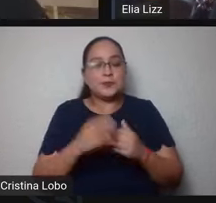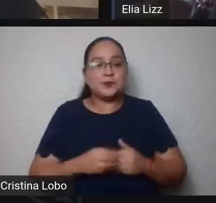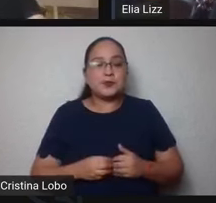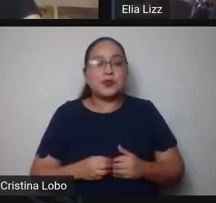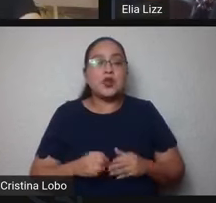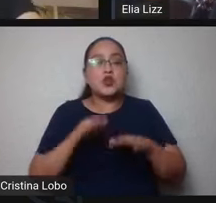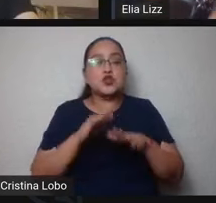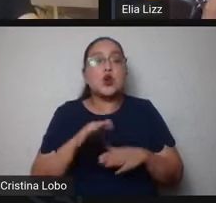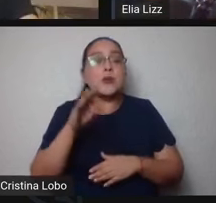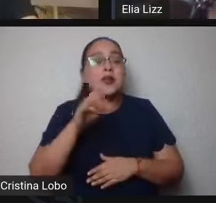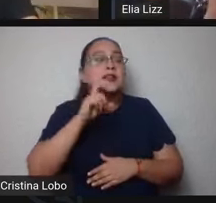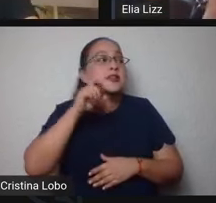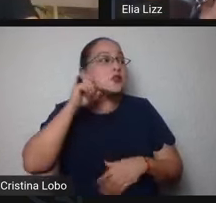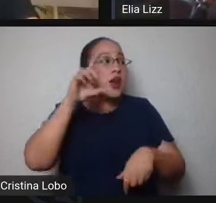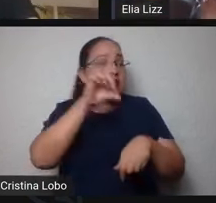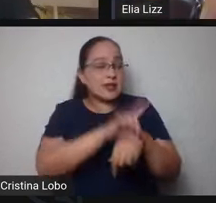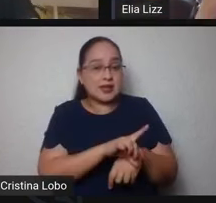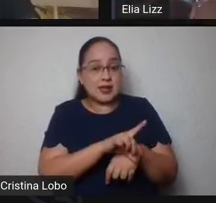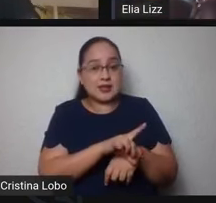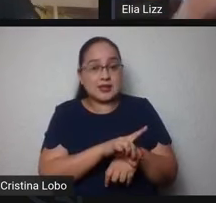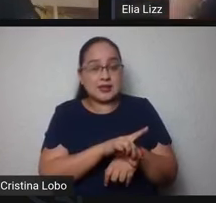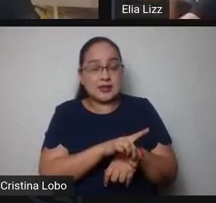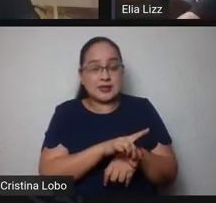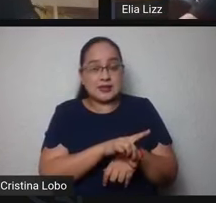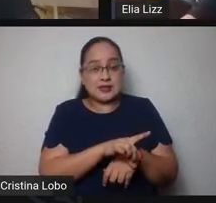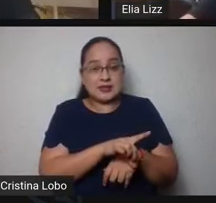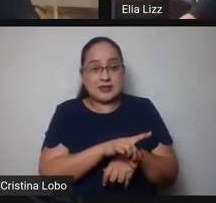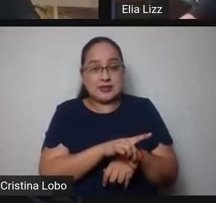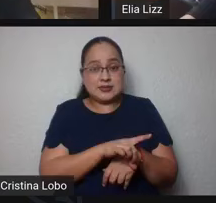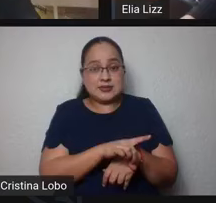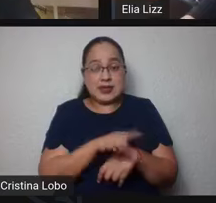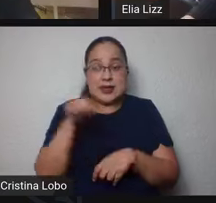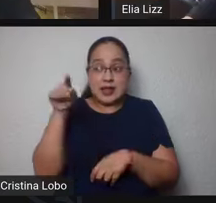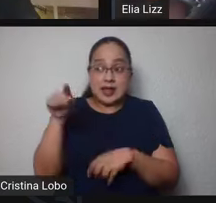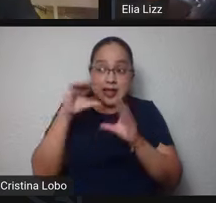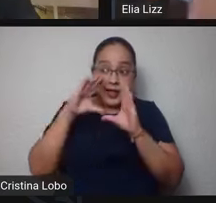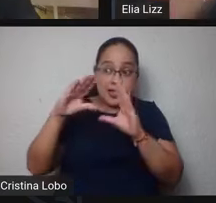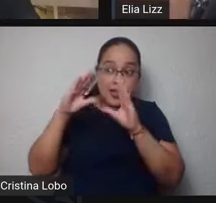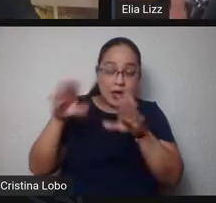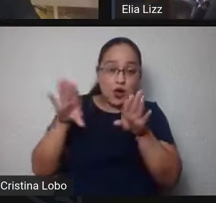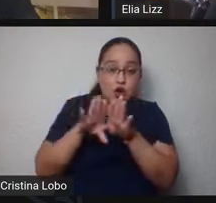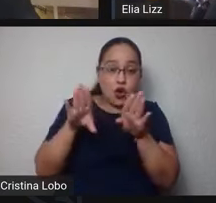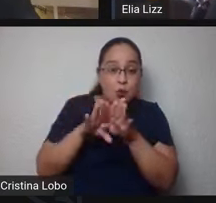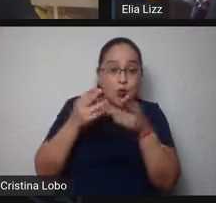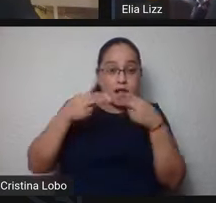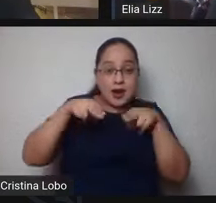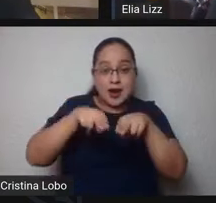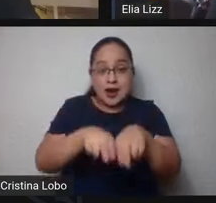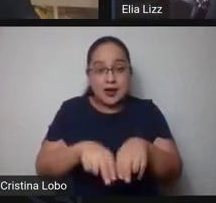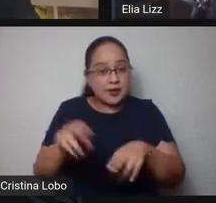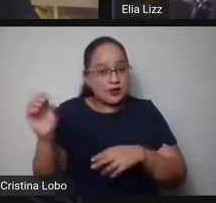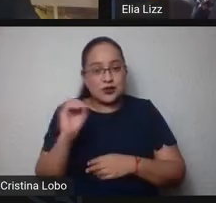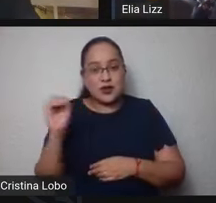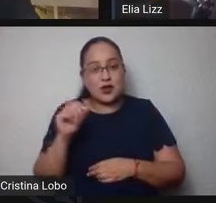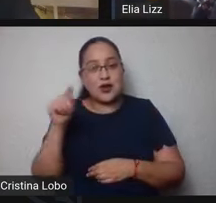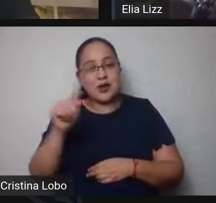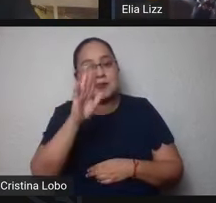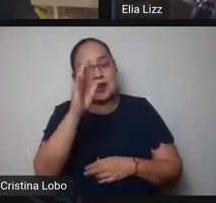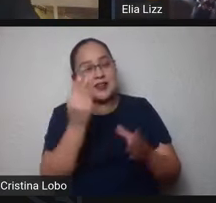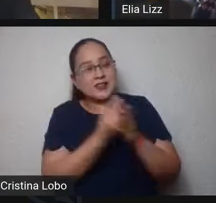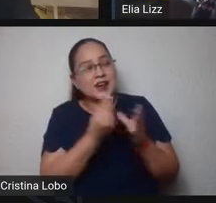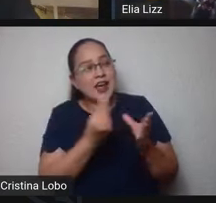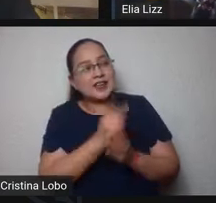exploración de la sexualidad, no en el plano de enseñarles a tener relaciones sexuales, como a veces dices, es que tus talleres son de enseñar a